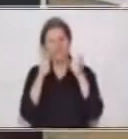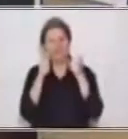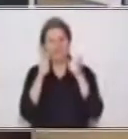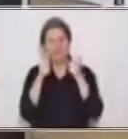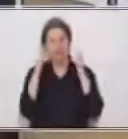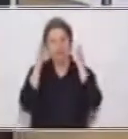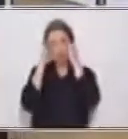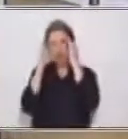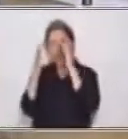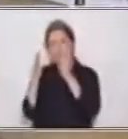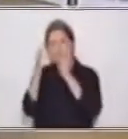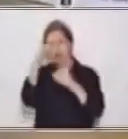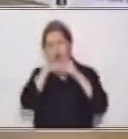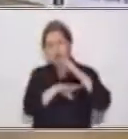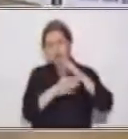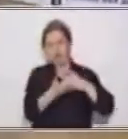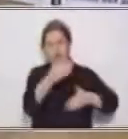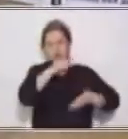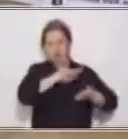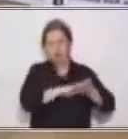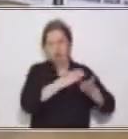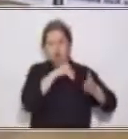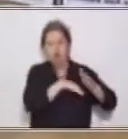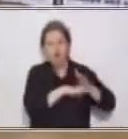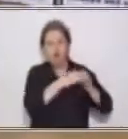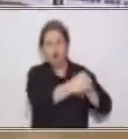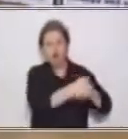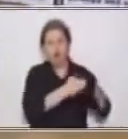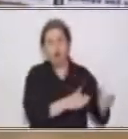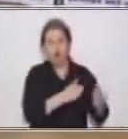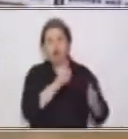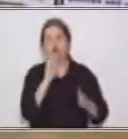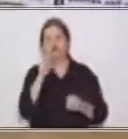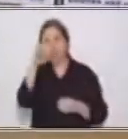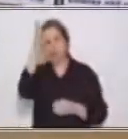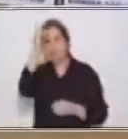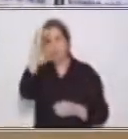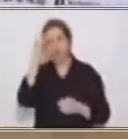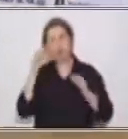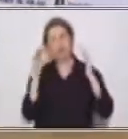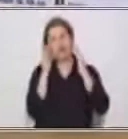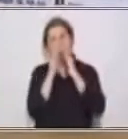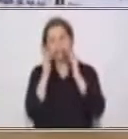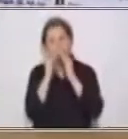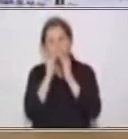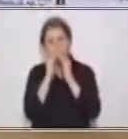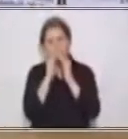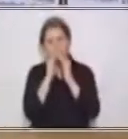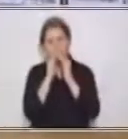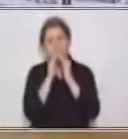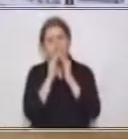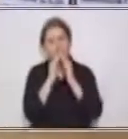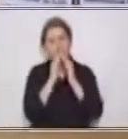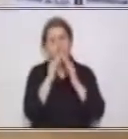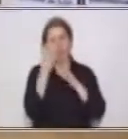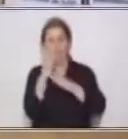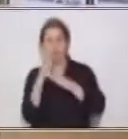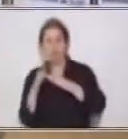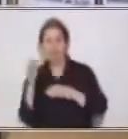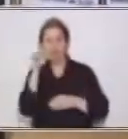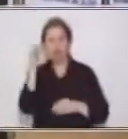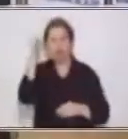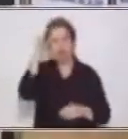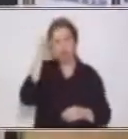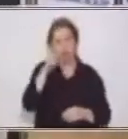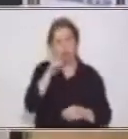Ten presente guardar tus trabajos y ejercicios en tu caja o en tu portafolio de Aprendo en Casa. Comparte con algún adulto o alguien